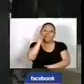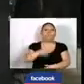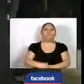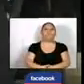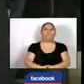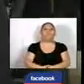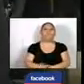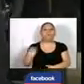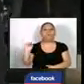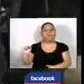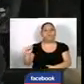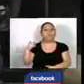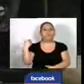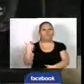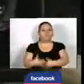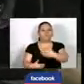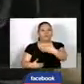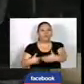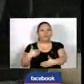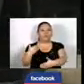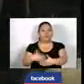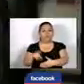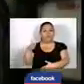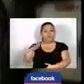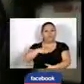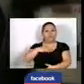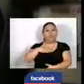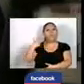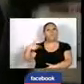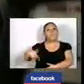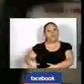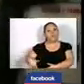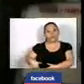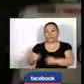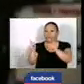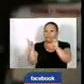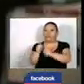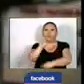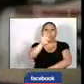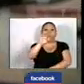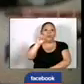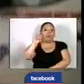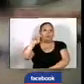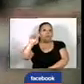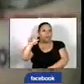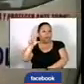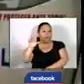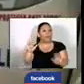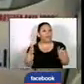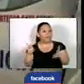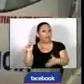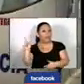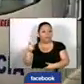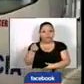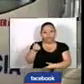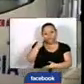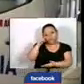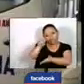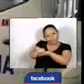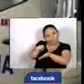procedimiento de la captura se le encontró una pistola calibre 40 milímetros por lo que las autoridades